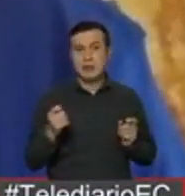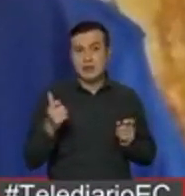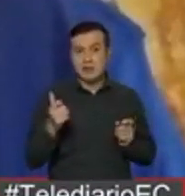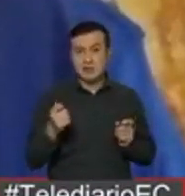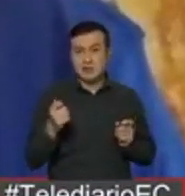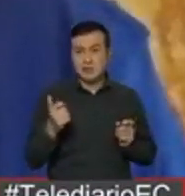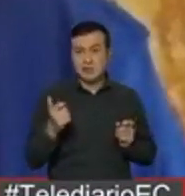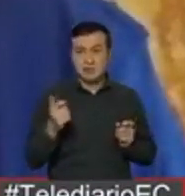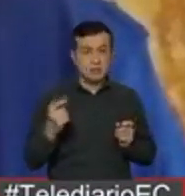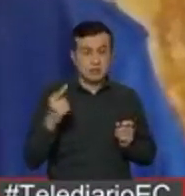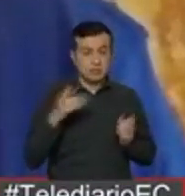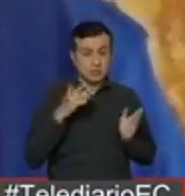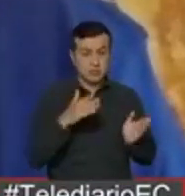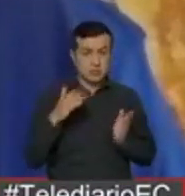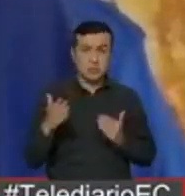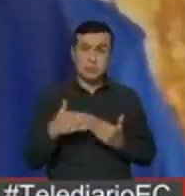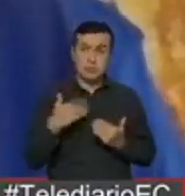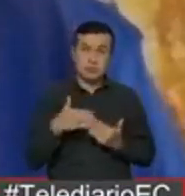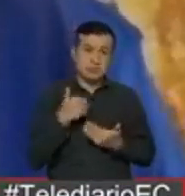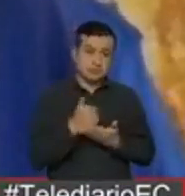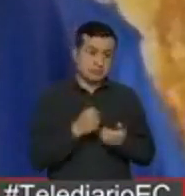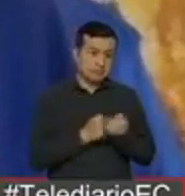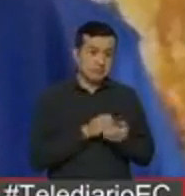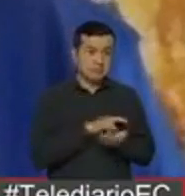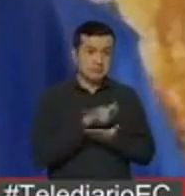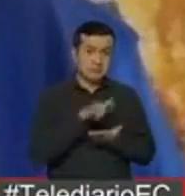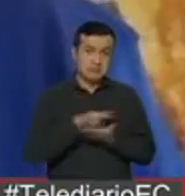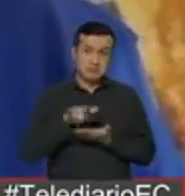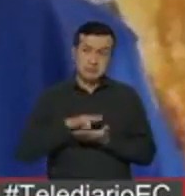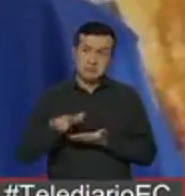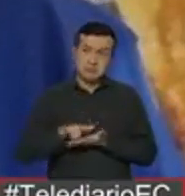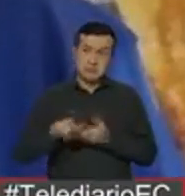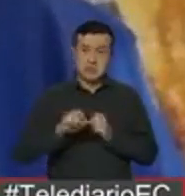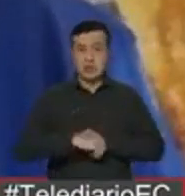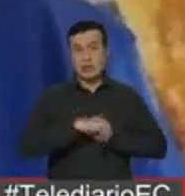casi en exclusiva por las facilidades de hacer vuelos diurnos,